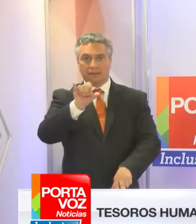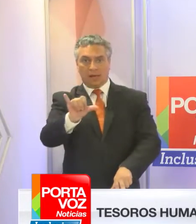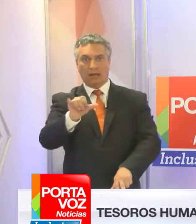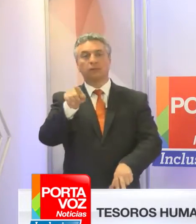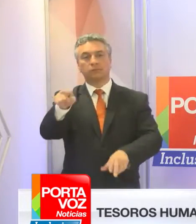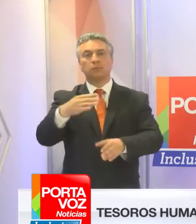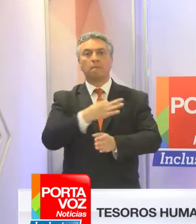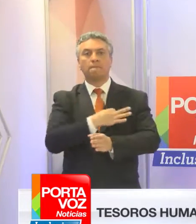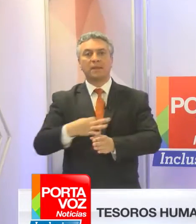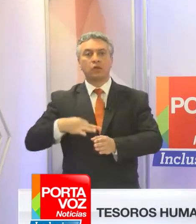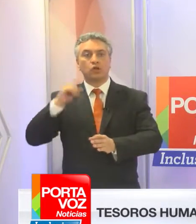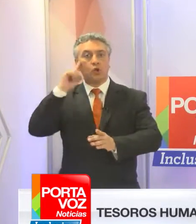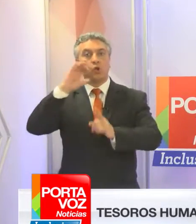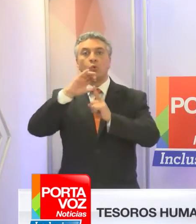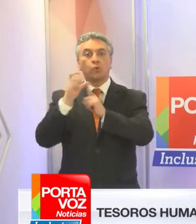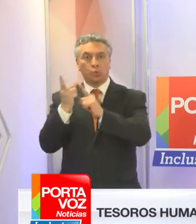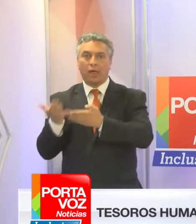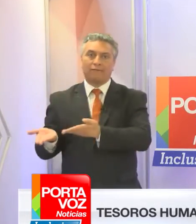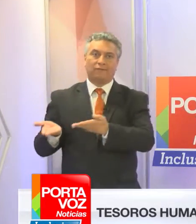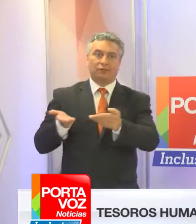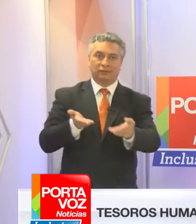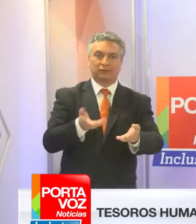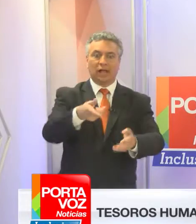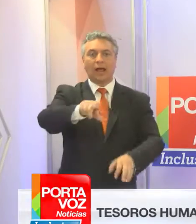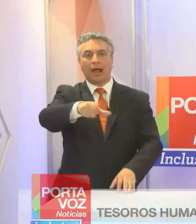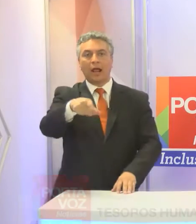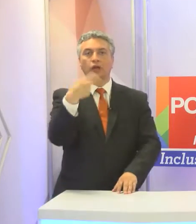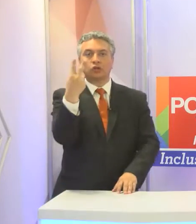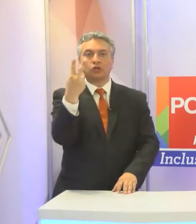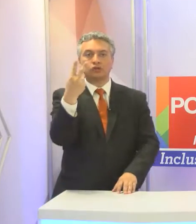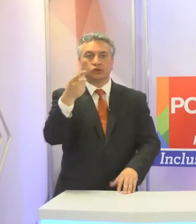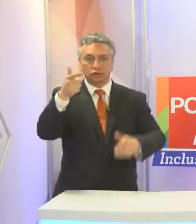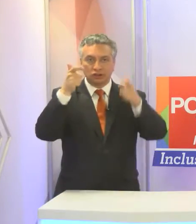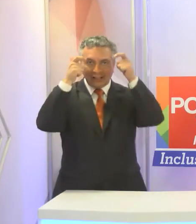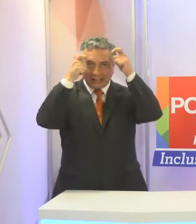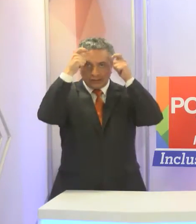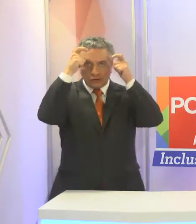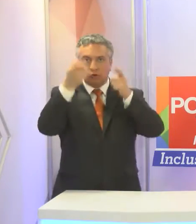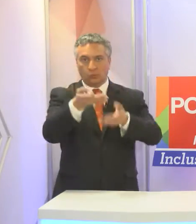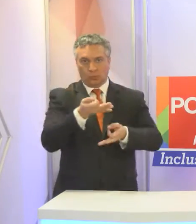del ministro de Cultura. Canal 2 de Quellón nos cuenta.